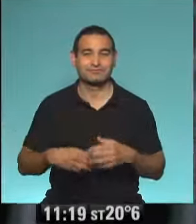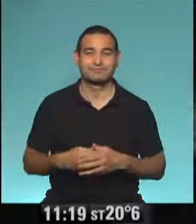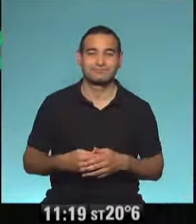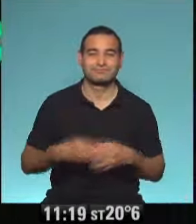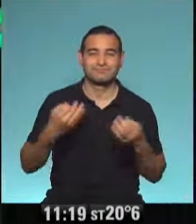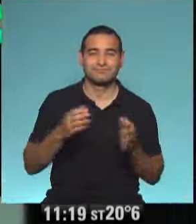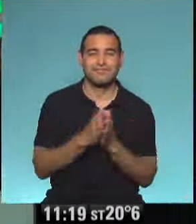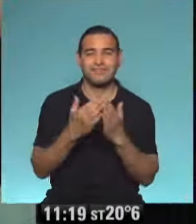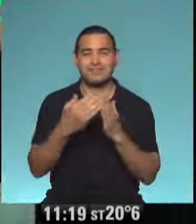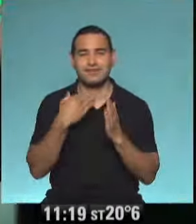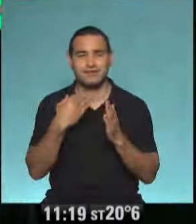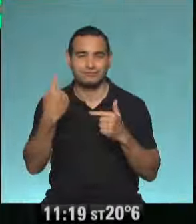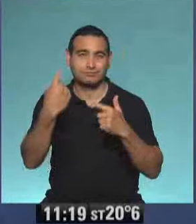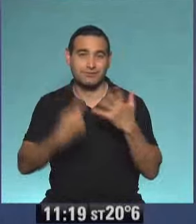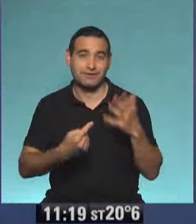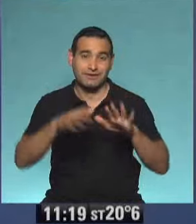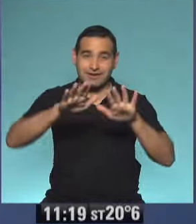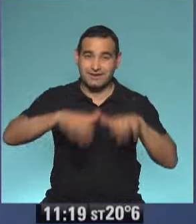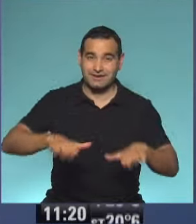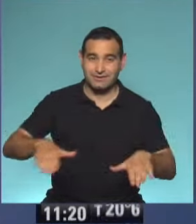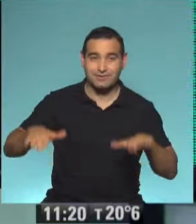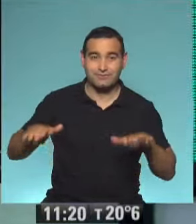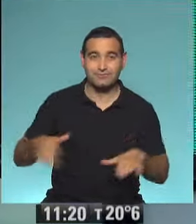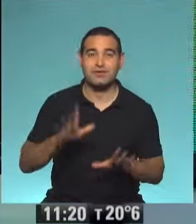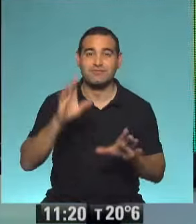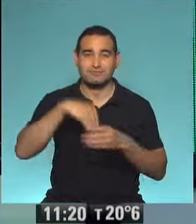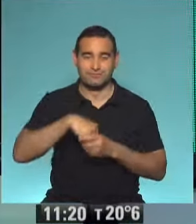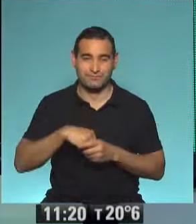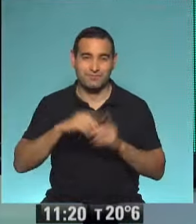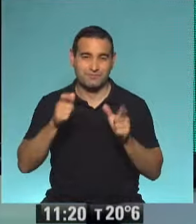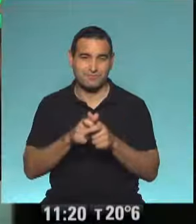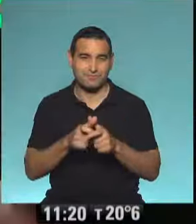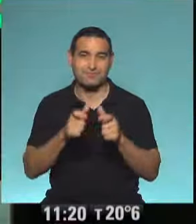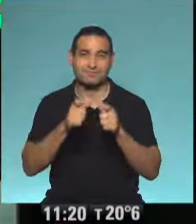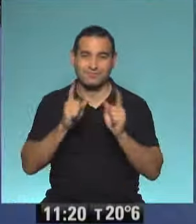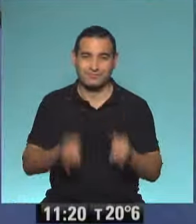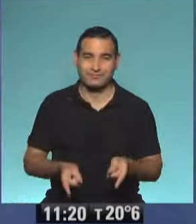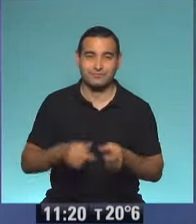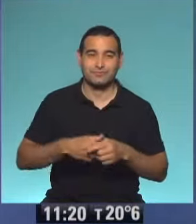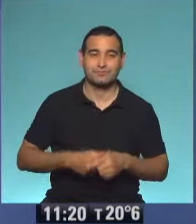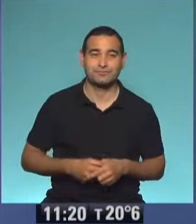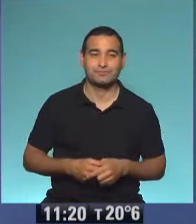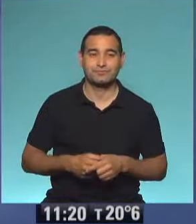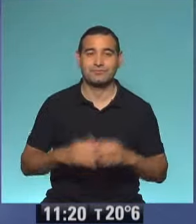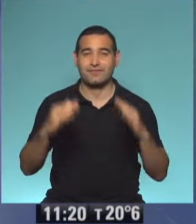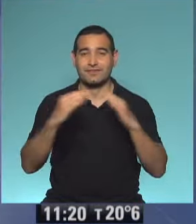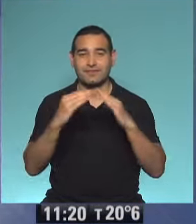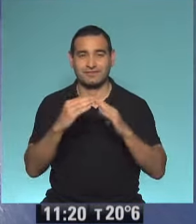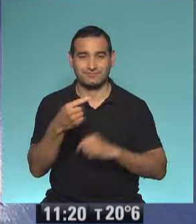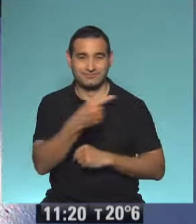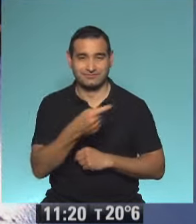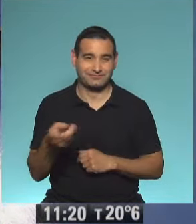con libros para las chicas y los chicos que son parte de nuestro programa. Desde casa todas las mañanas.